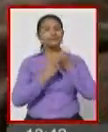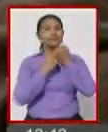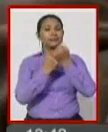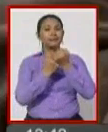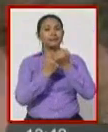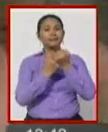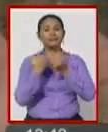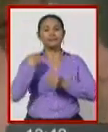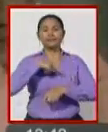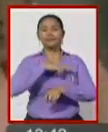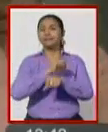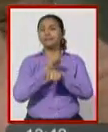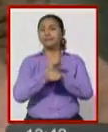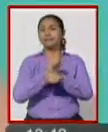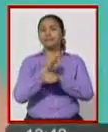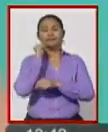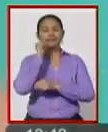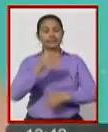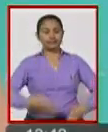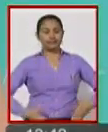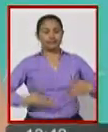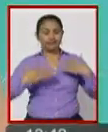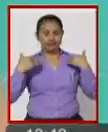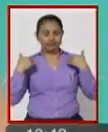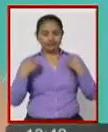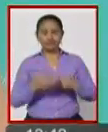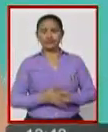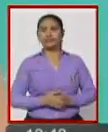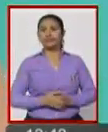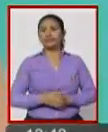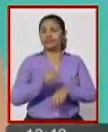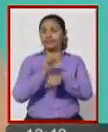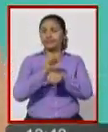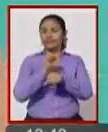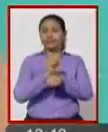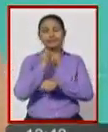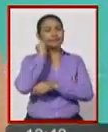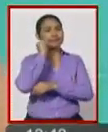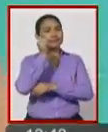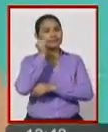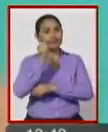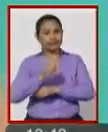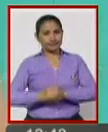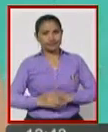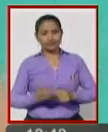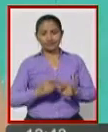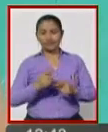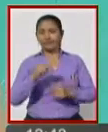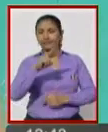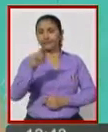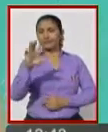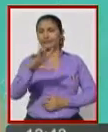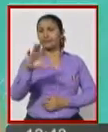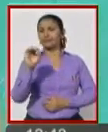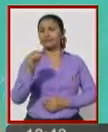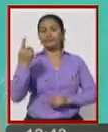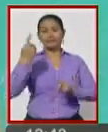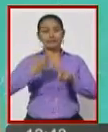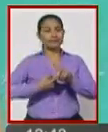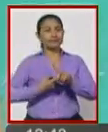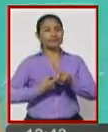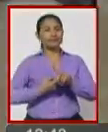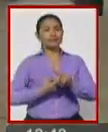¿no?, ya que nosotros trabajamos para el día, vivimos de eso, de trabajar para el día, así que 250 bolivianos al